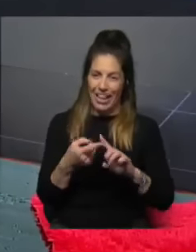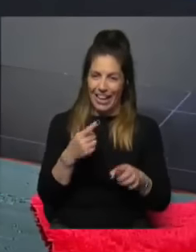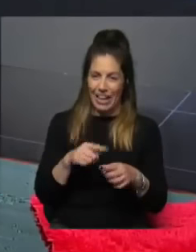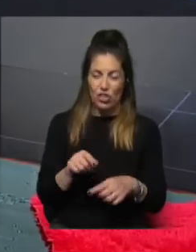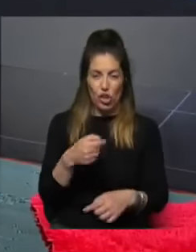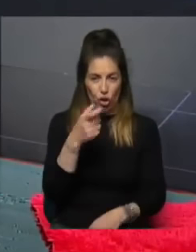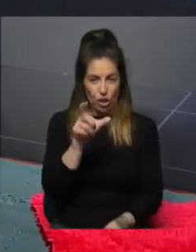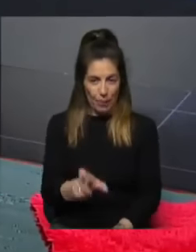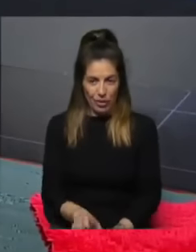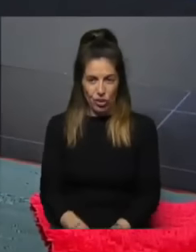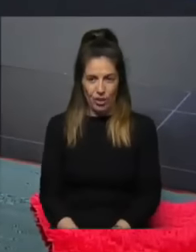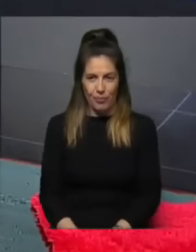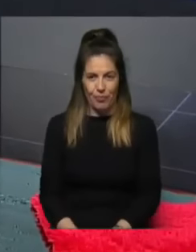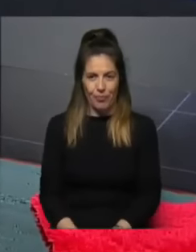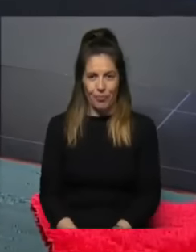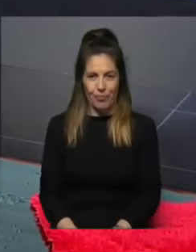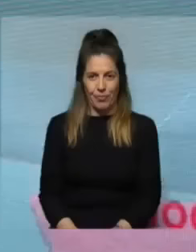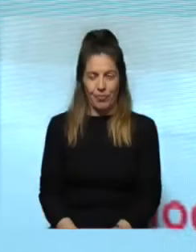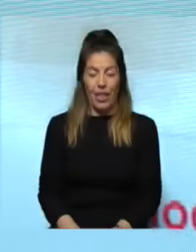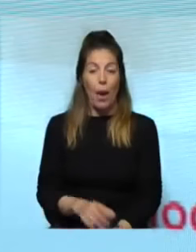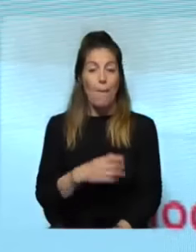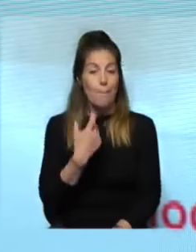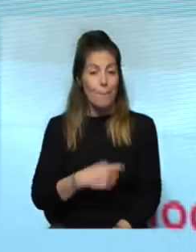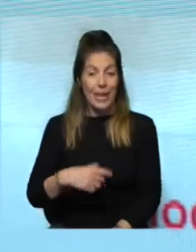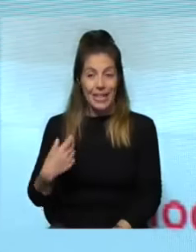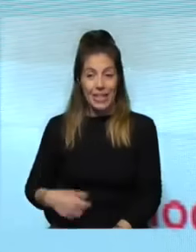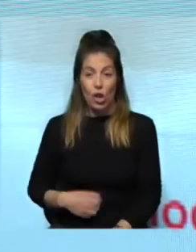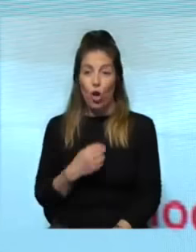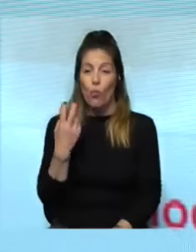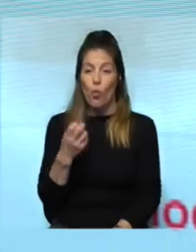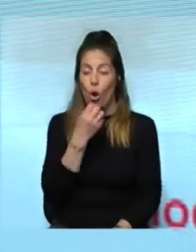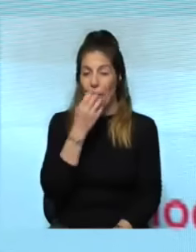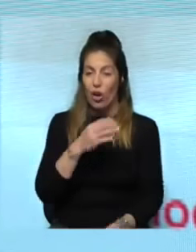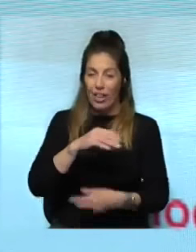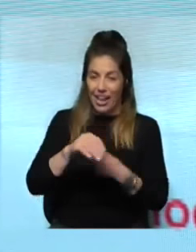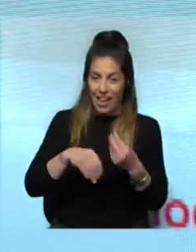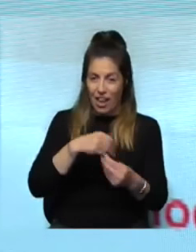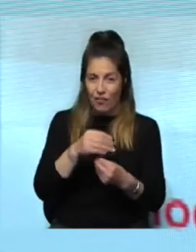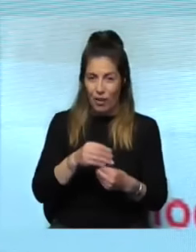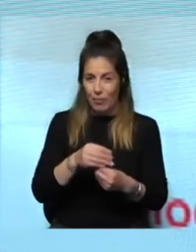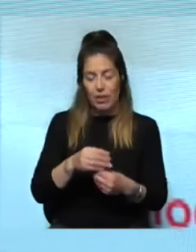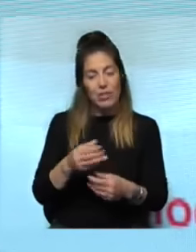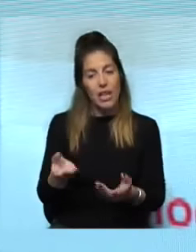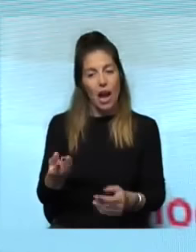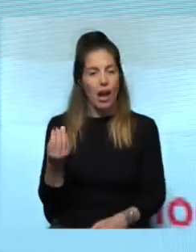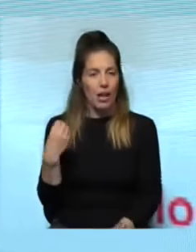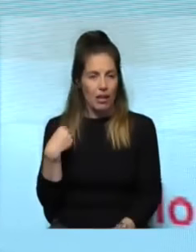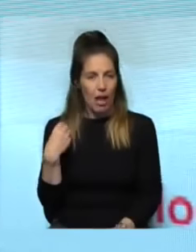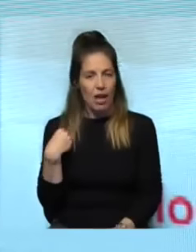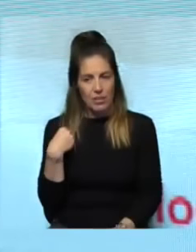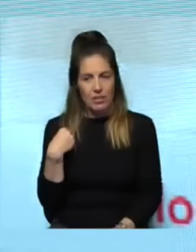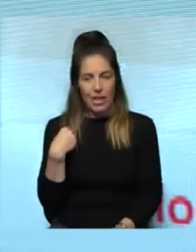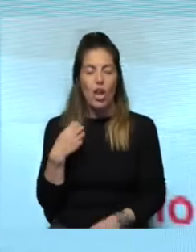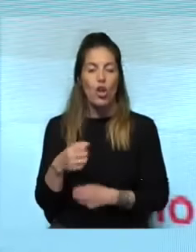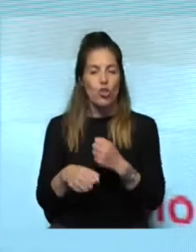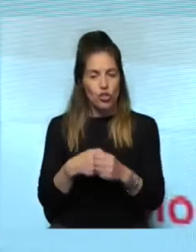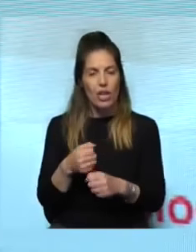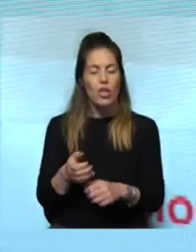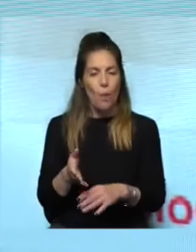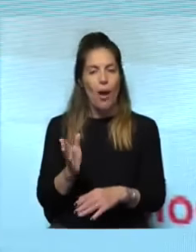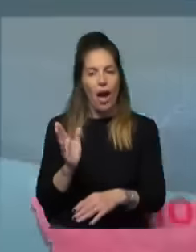las personas. Ángela de Peñarol, buen día. Intento mejorar sobre todo la familia, pero ya cansa. Gracias. Y los años pasan.